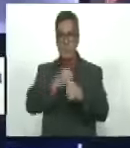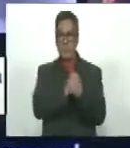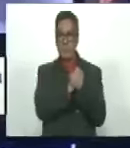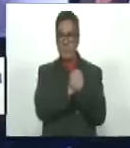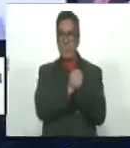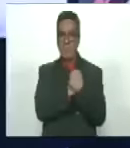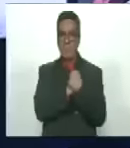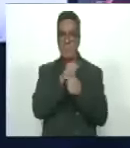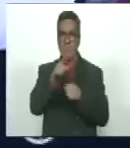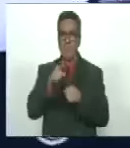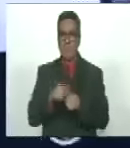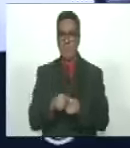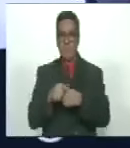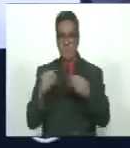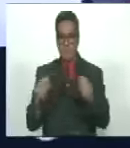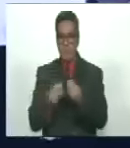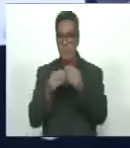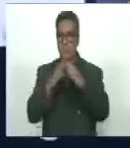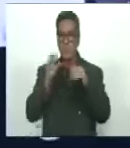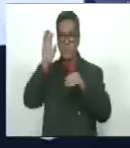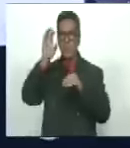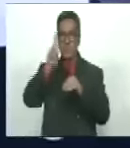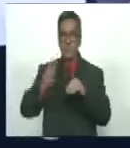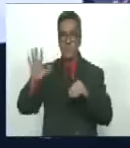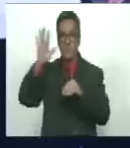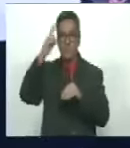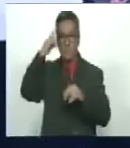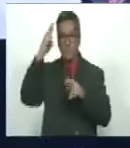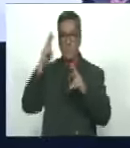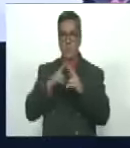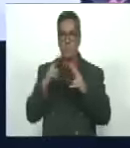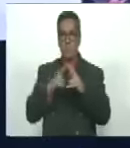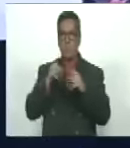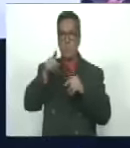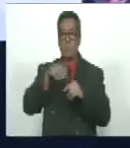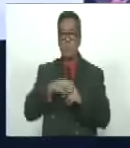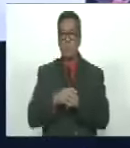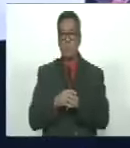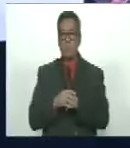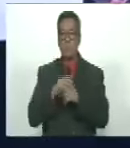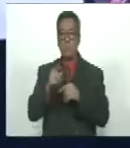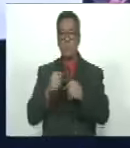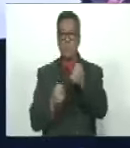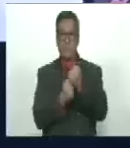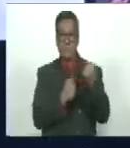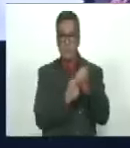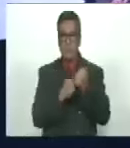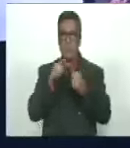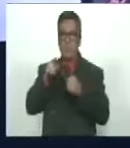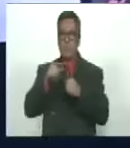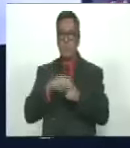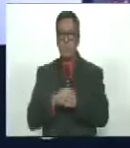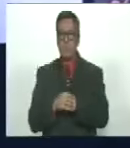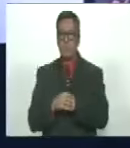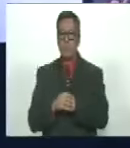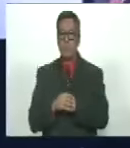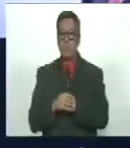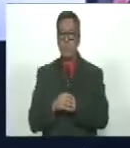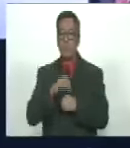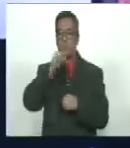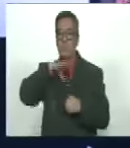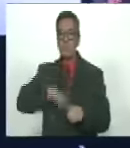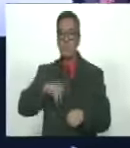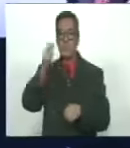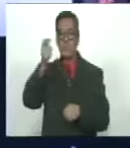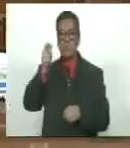abrazo colectivo de toda esta patria, de reconocimiento y de respaldo en esta